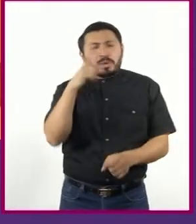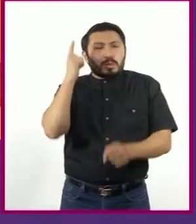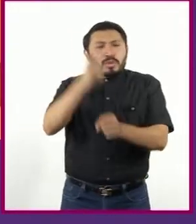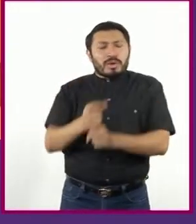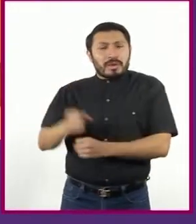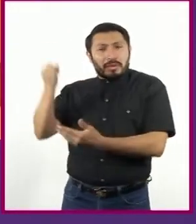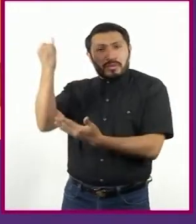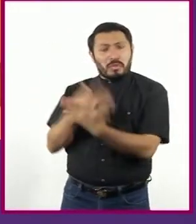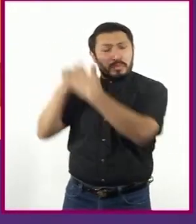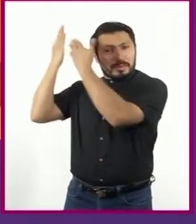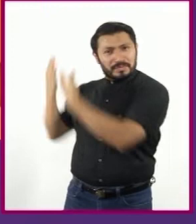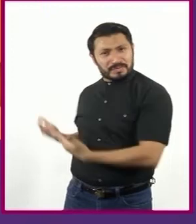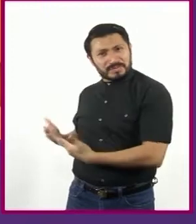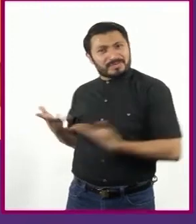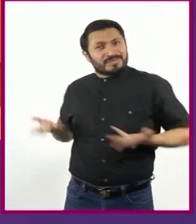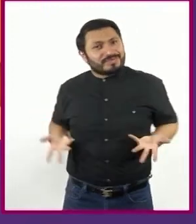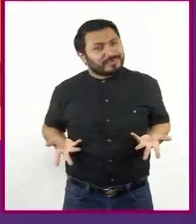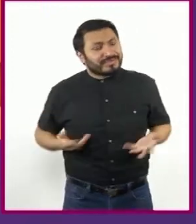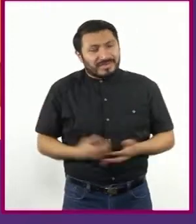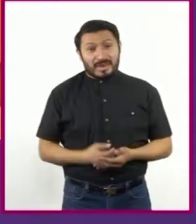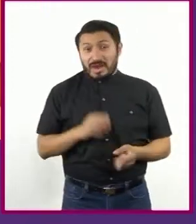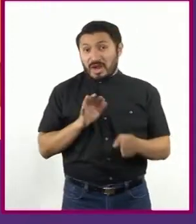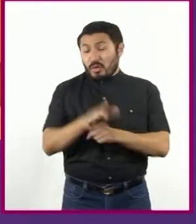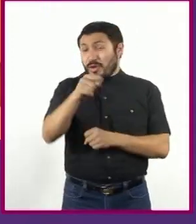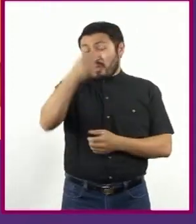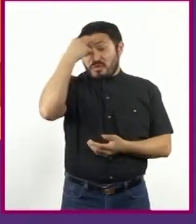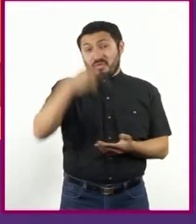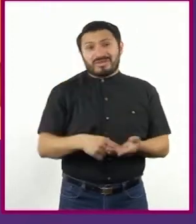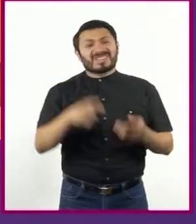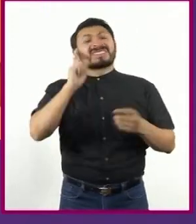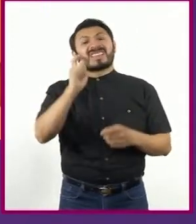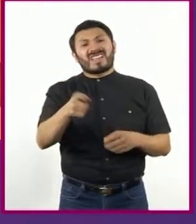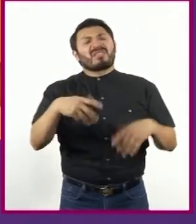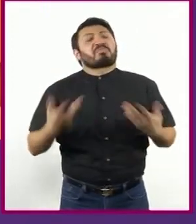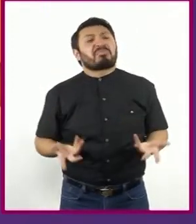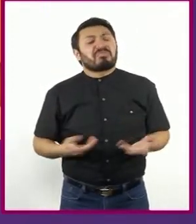imagen? ¿Qué creen que represente?